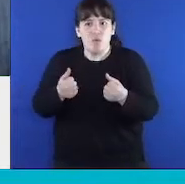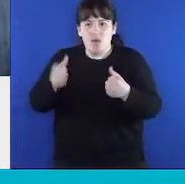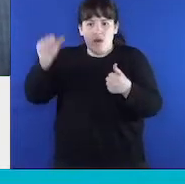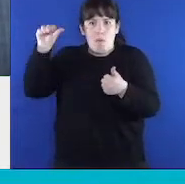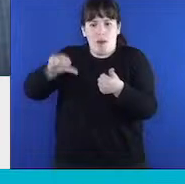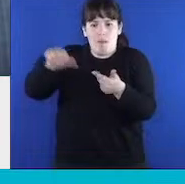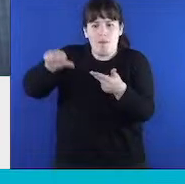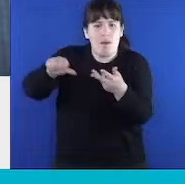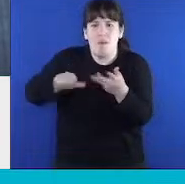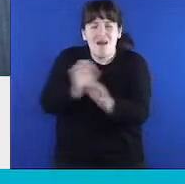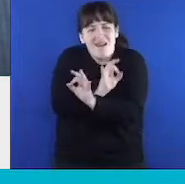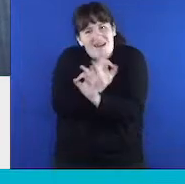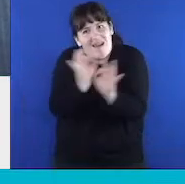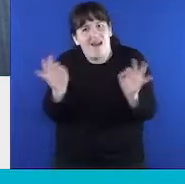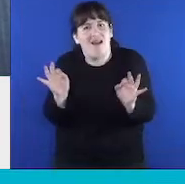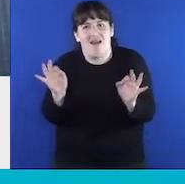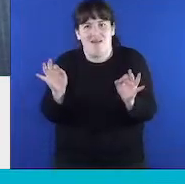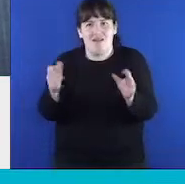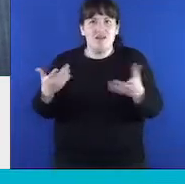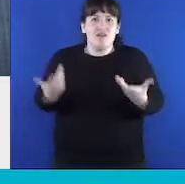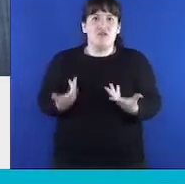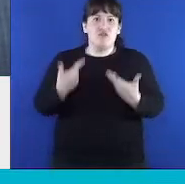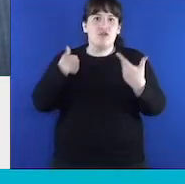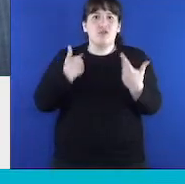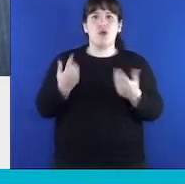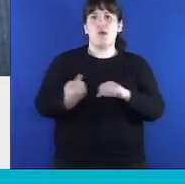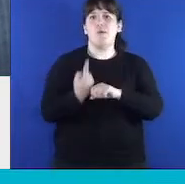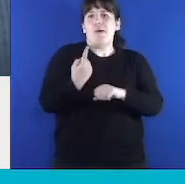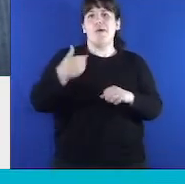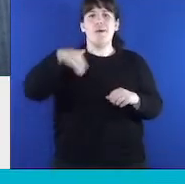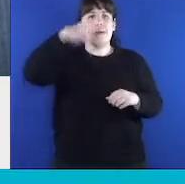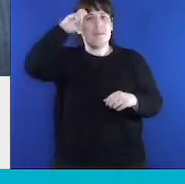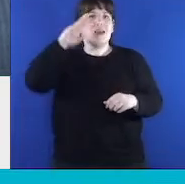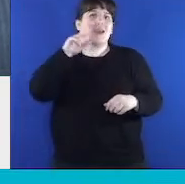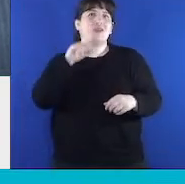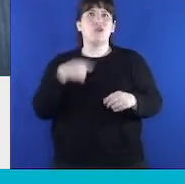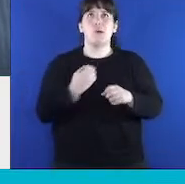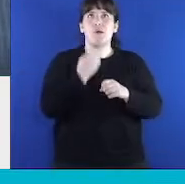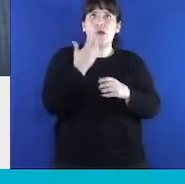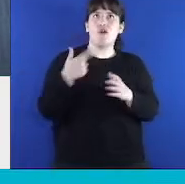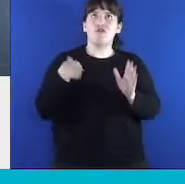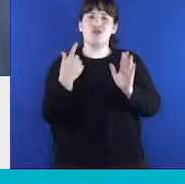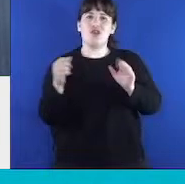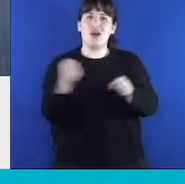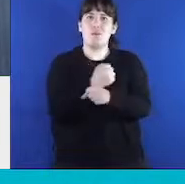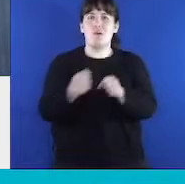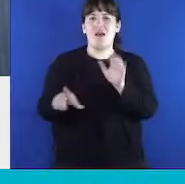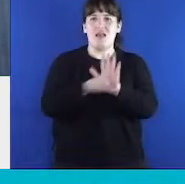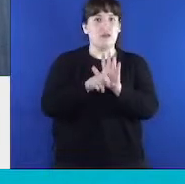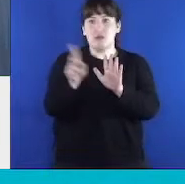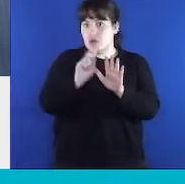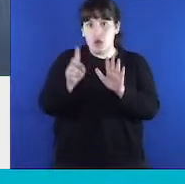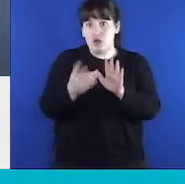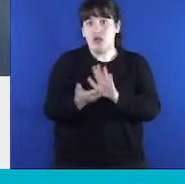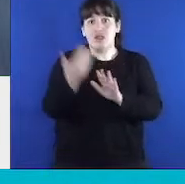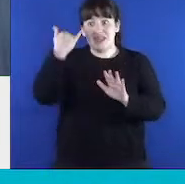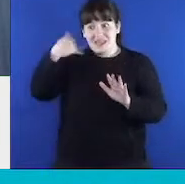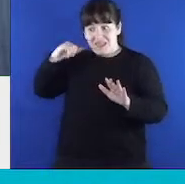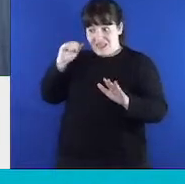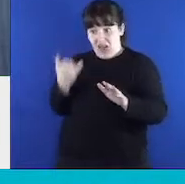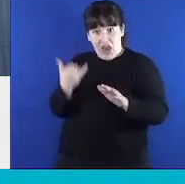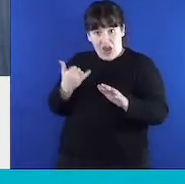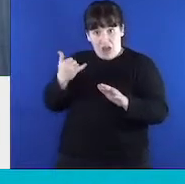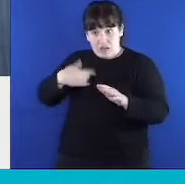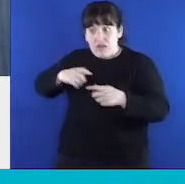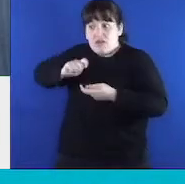nos da mérito para sancionar una ley. Lo que tenemos que hacer es empezar a arreglar lo que ya está, lo que tenemos.